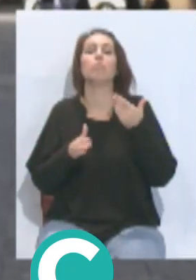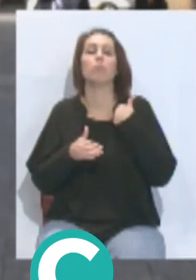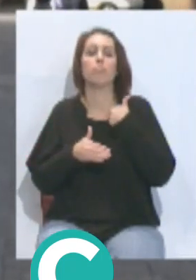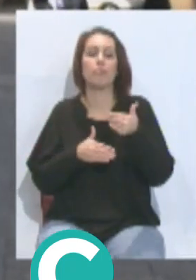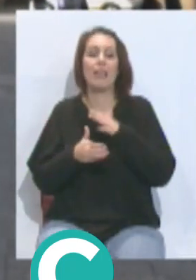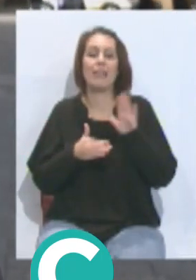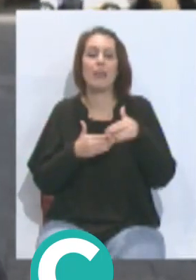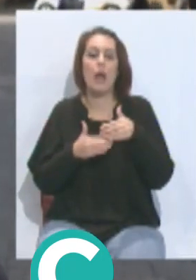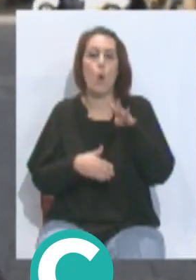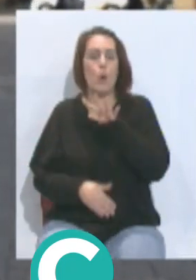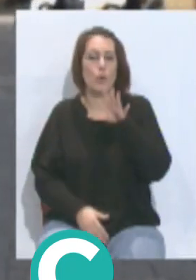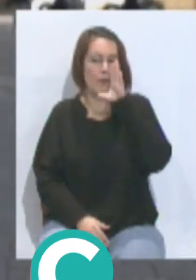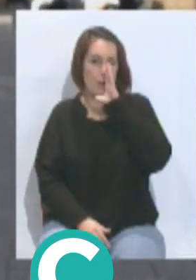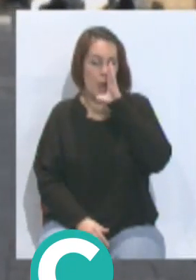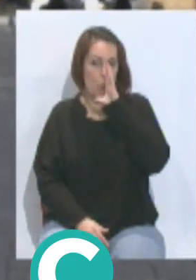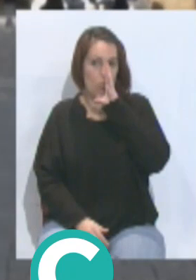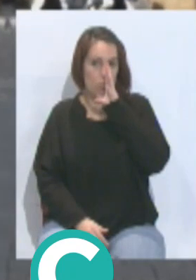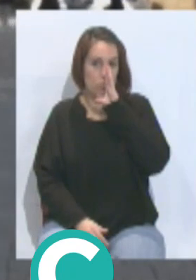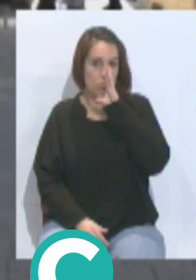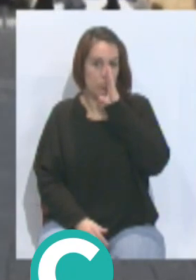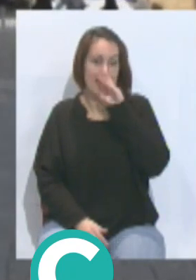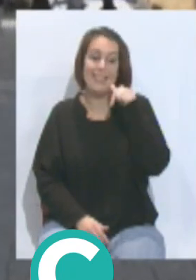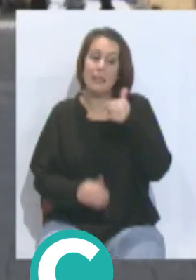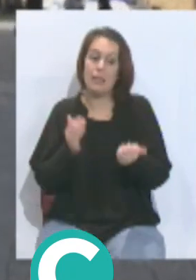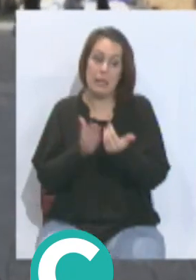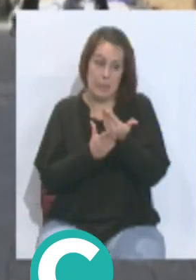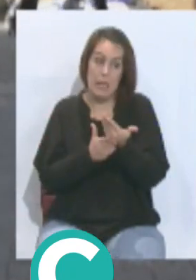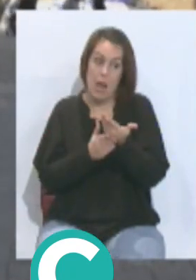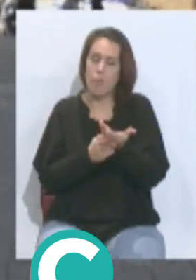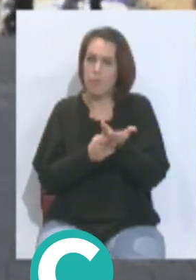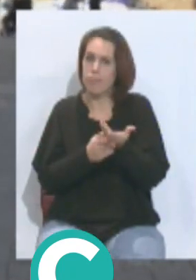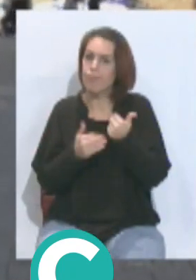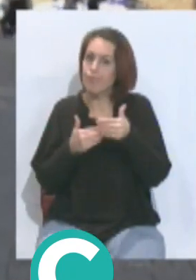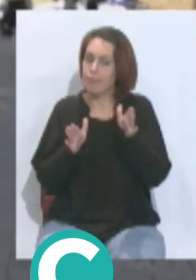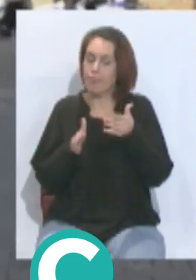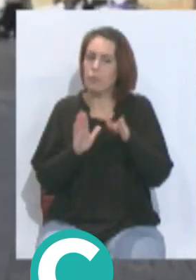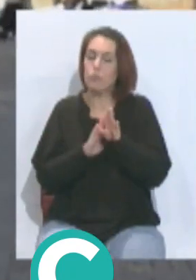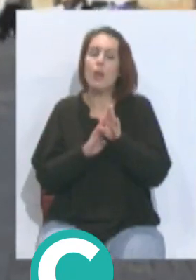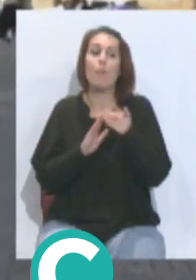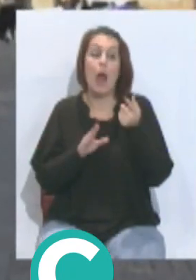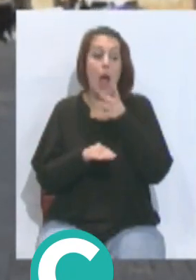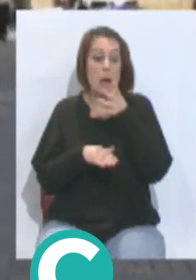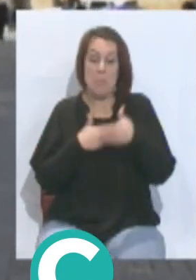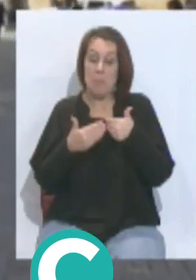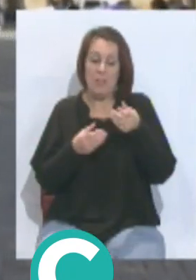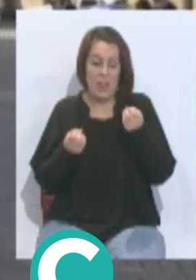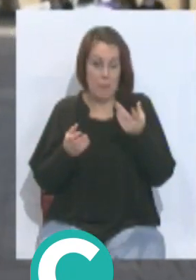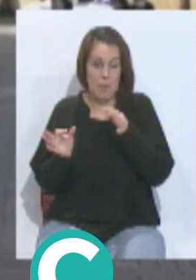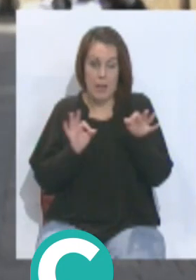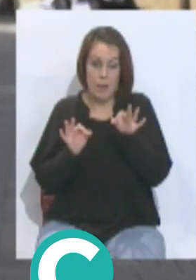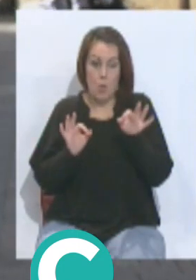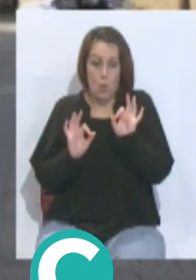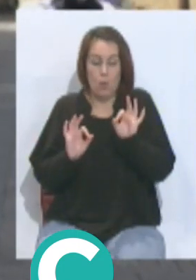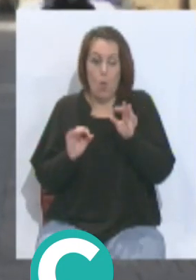el 4 de febrero, con ese día incluido, y de momento pues va bastante bien. Los preparativos propios de